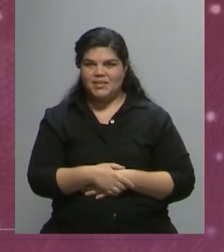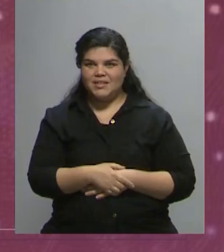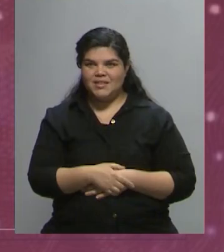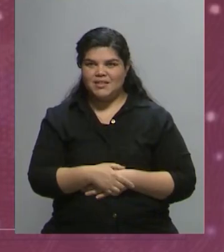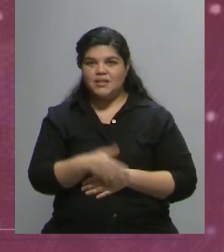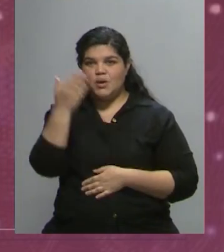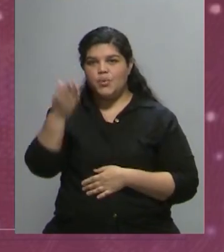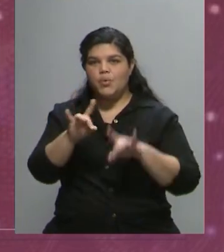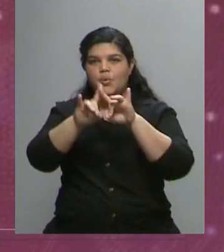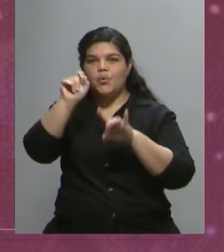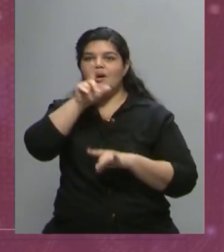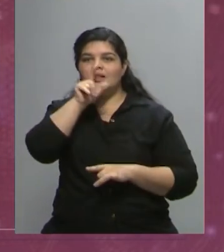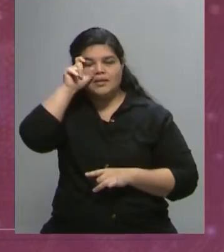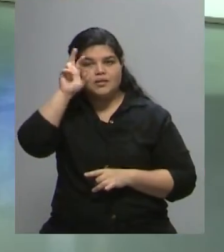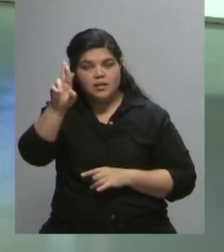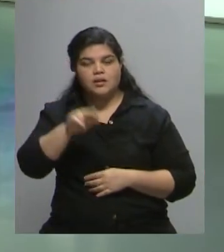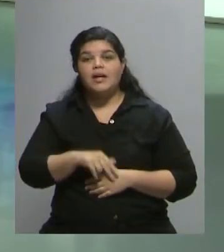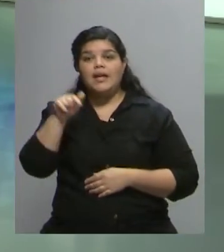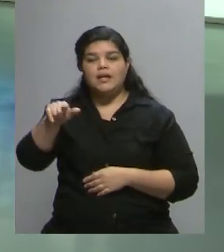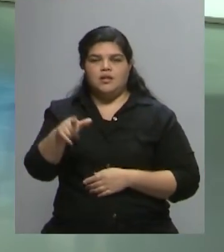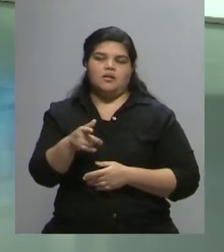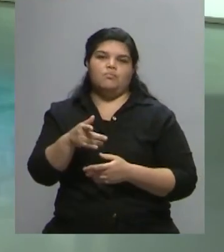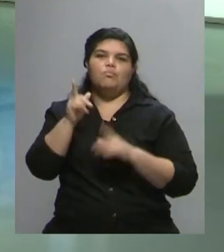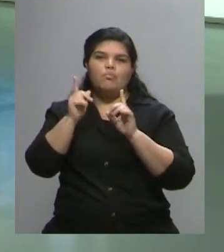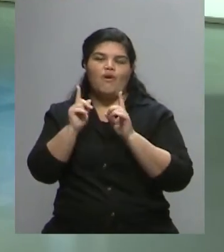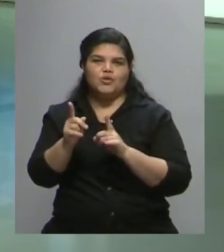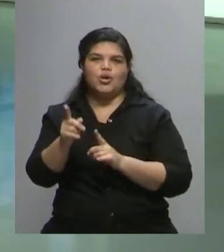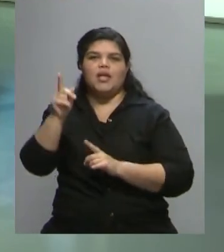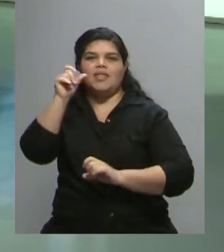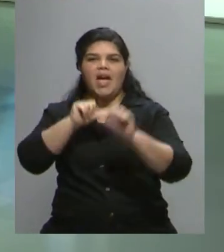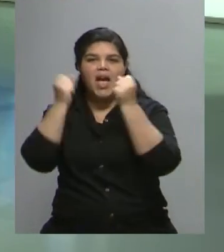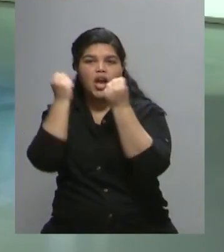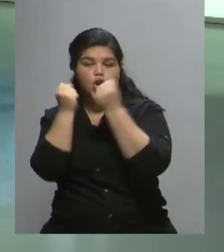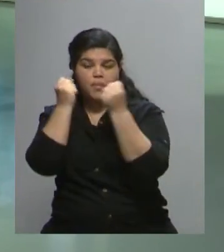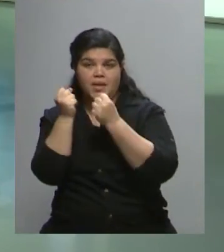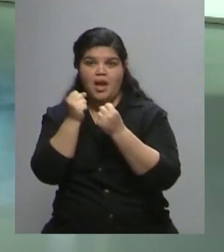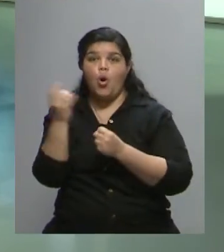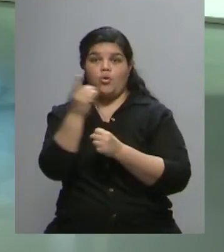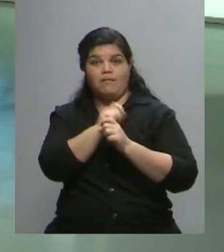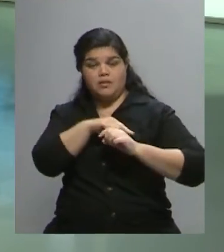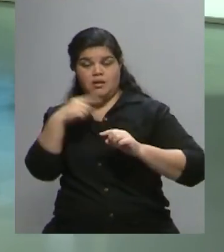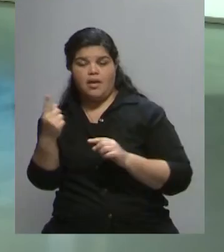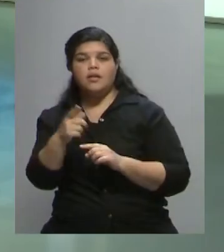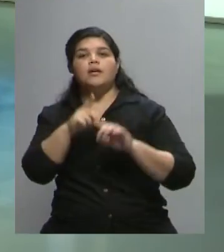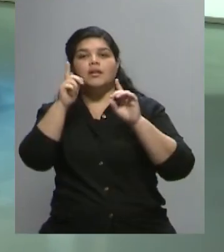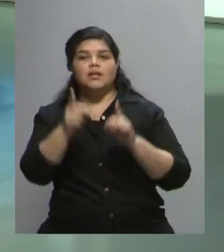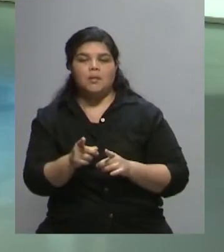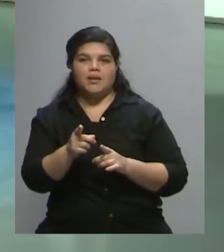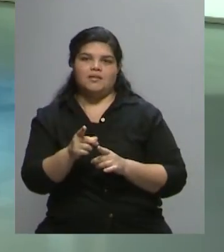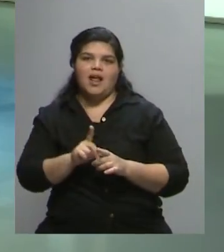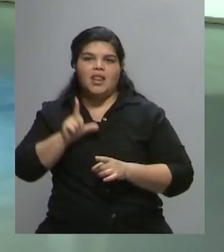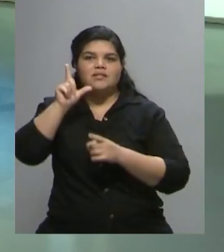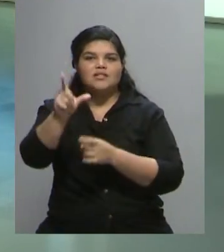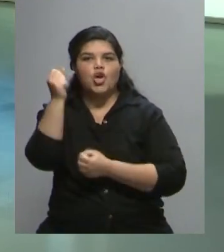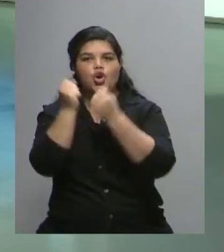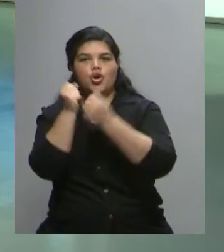Así pasaba Walter Sosa Escudero, doctor en Ciencias Económicas de la Universidad de Illinois y también licenciado en Economía de la UBA,